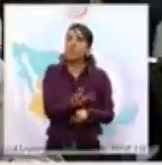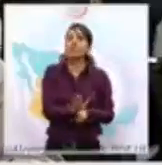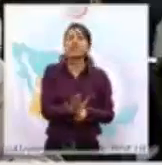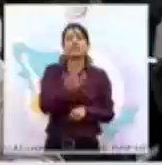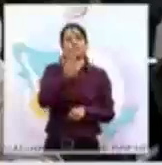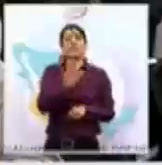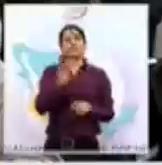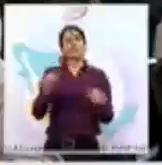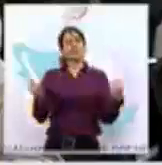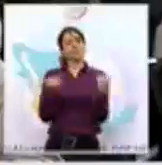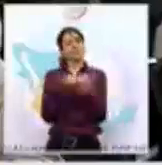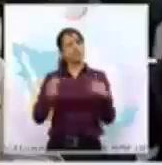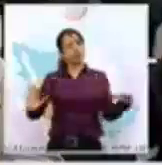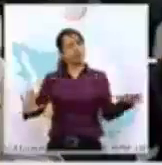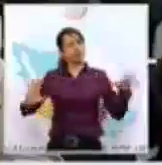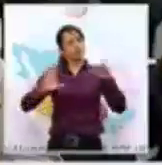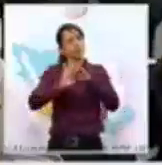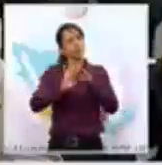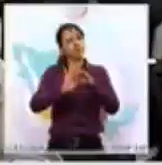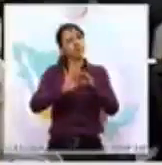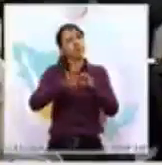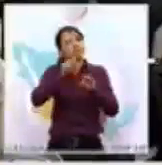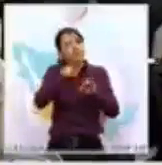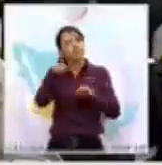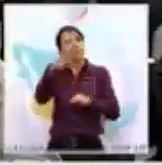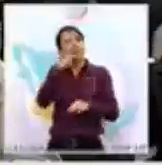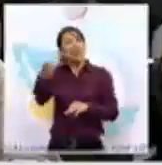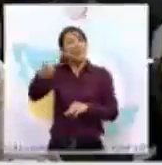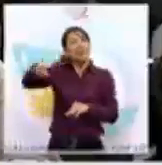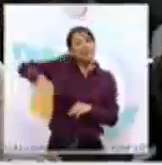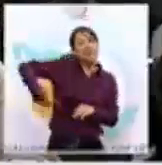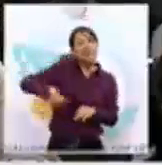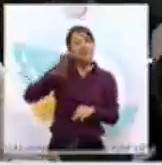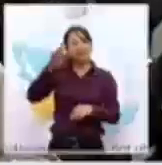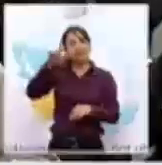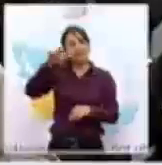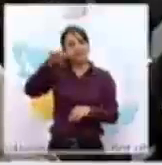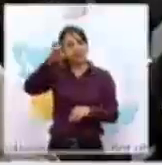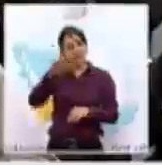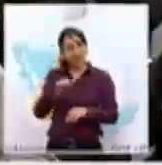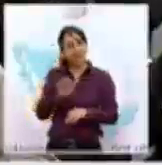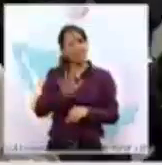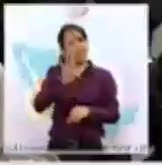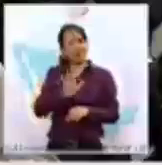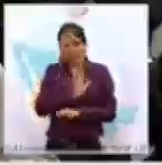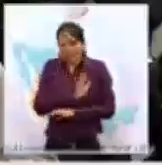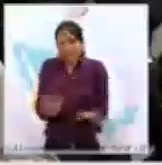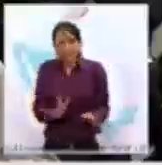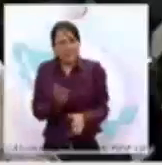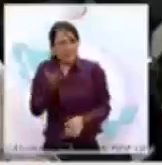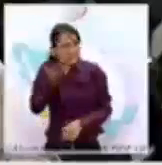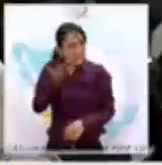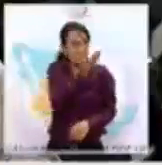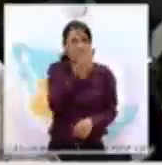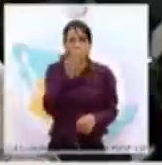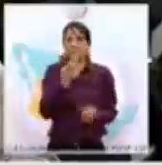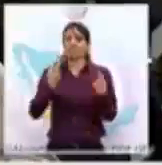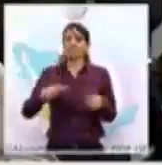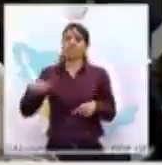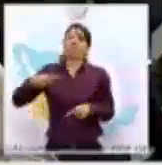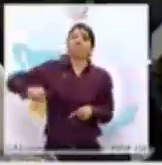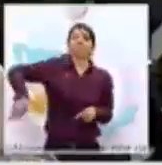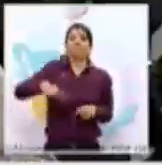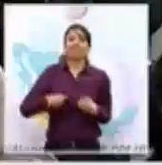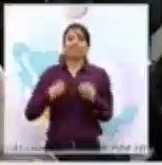tiene relación con lo que nos decía Blanca Heredia, es una exigencia ciudadana de